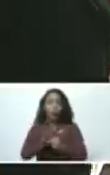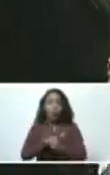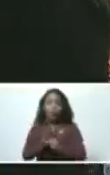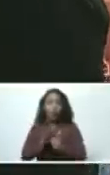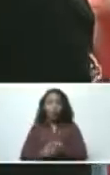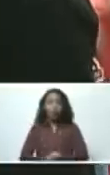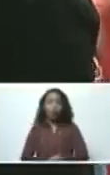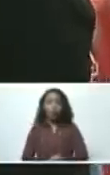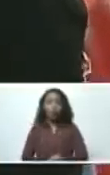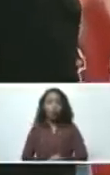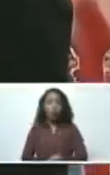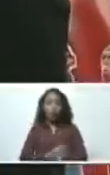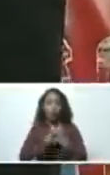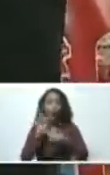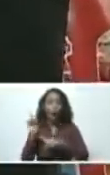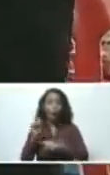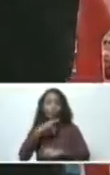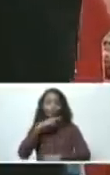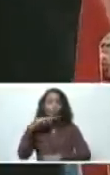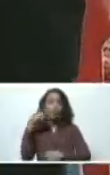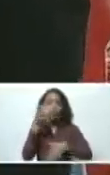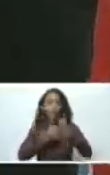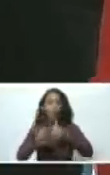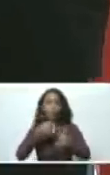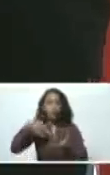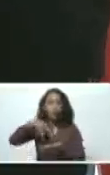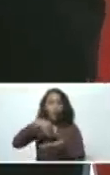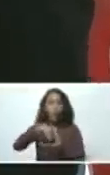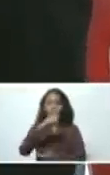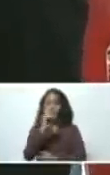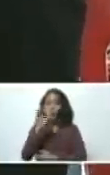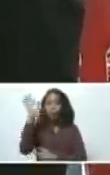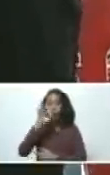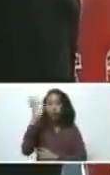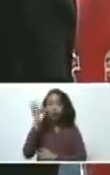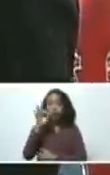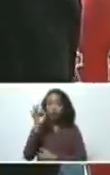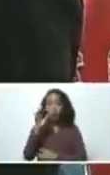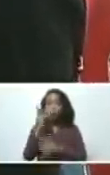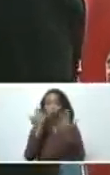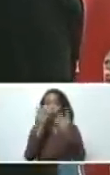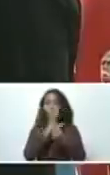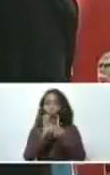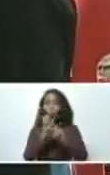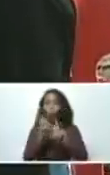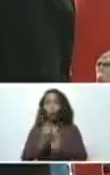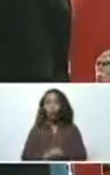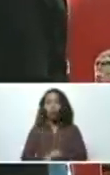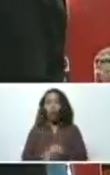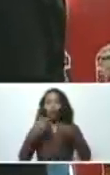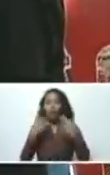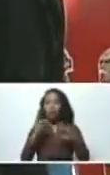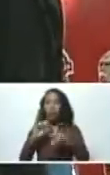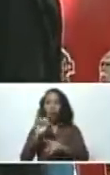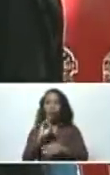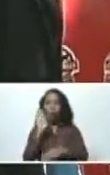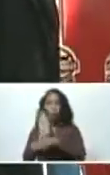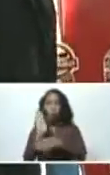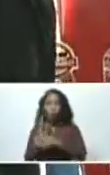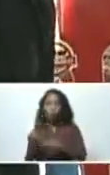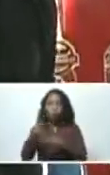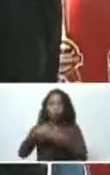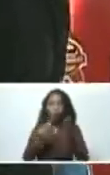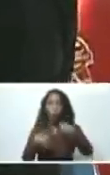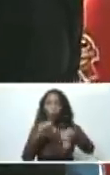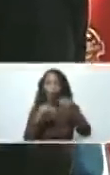Altos. Esto es dulce de leche de cabra, 100% artesanal y natural, sin conservantes, sin